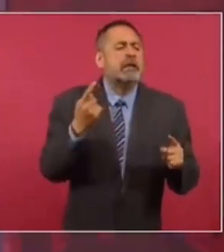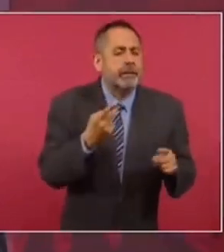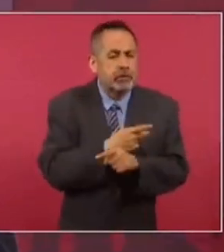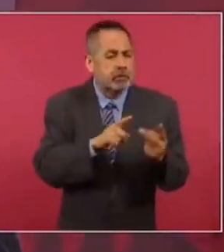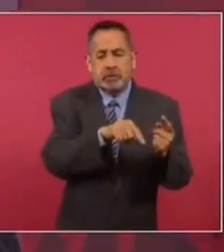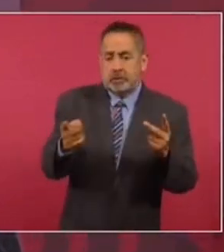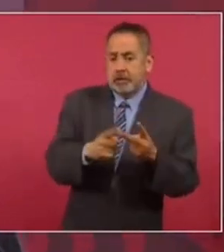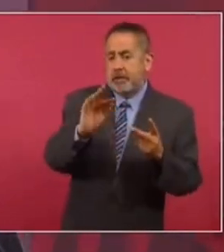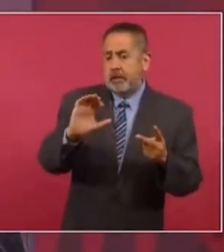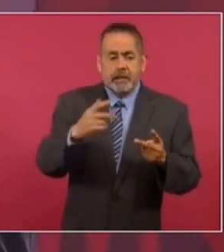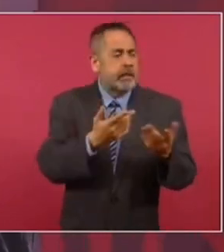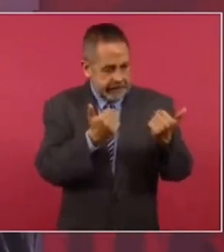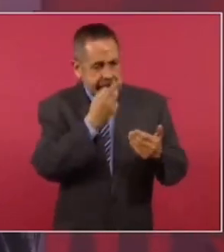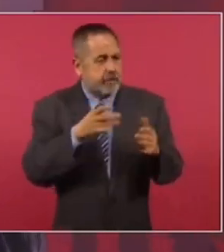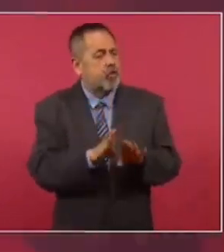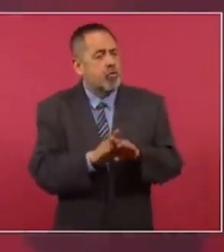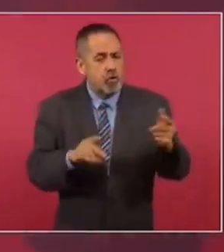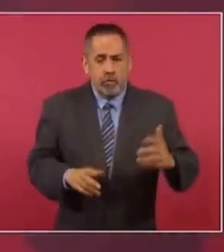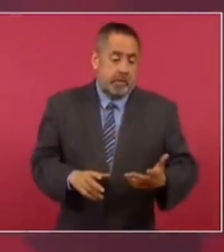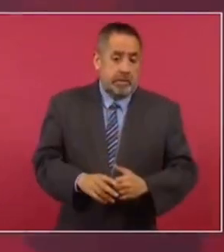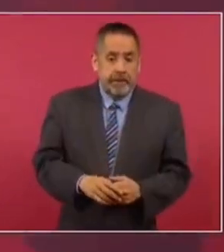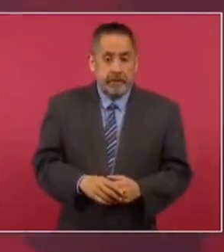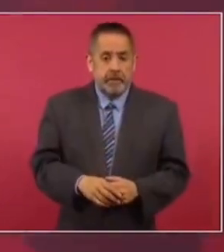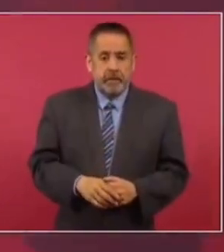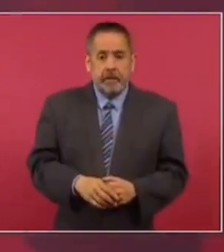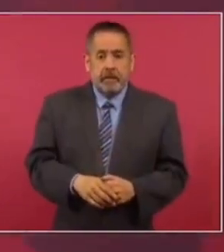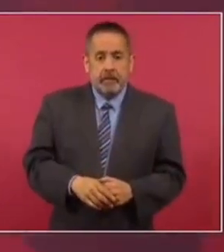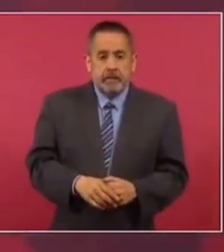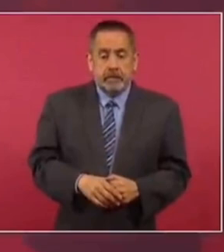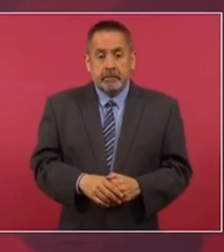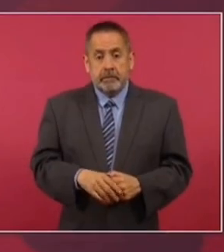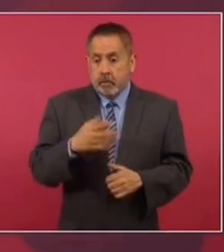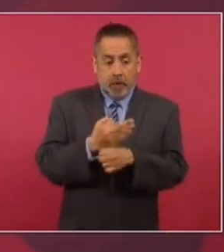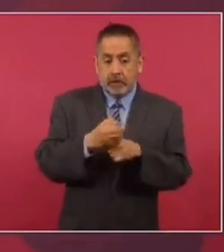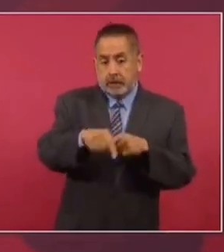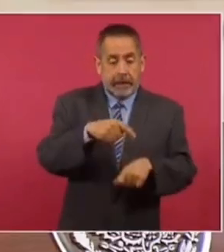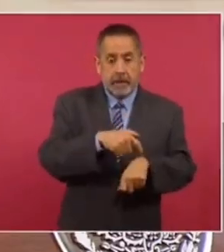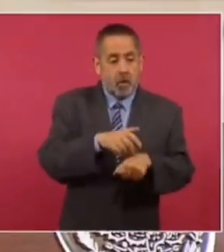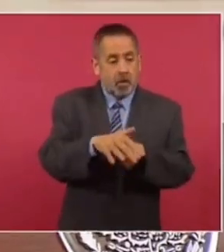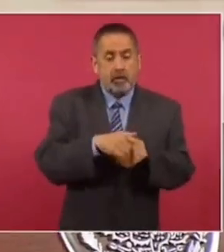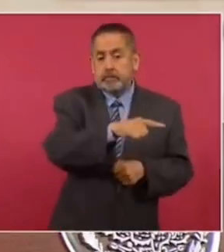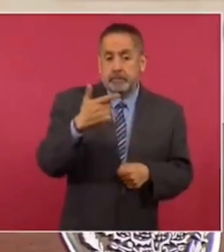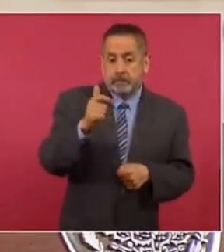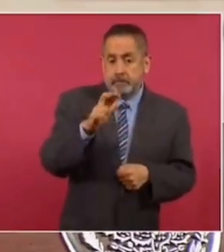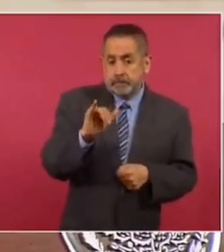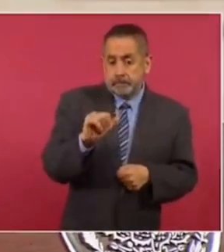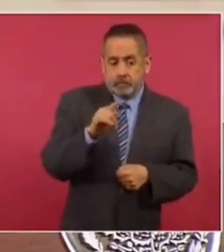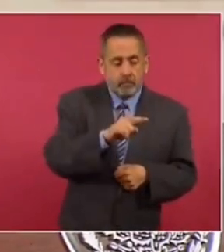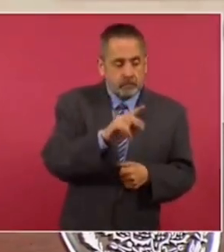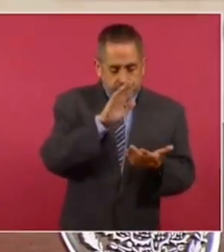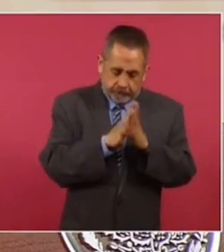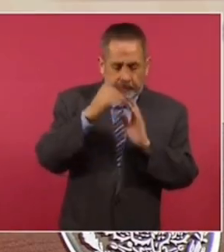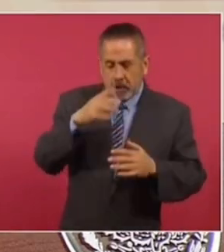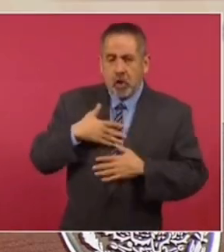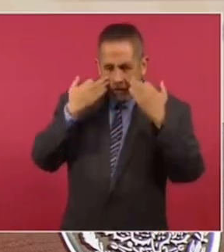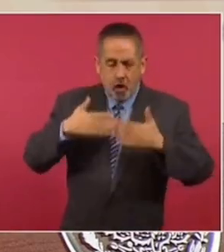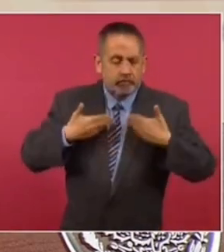y cómo era su relación con Calderón. Porque todavía hay tiempo para que García Luna actúe como